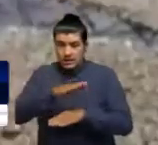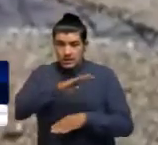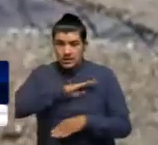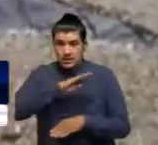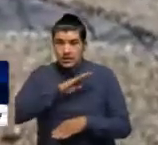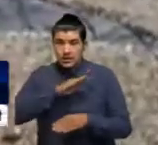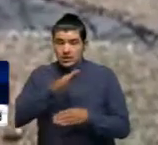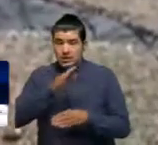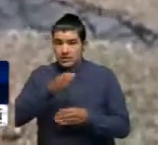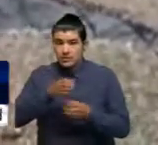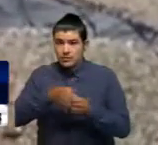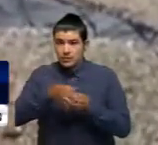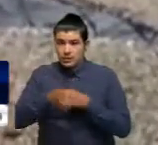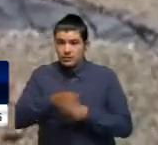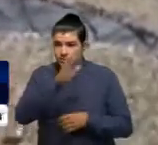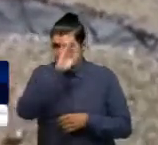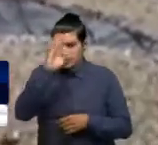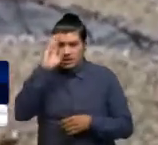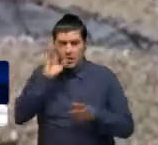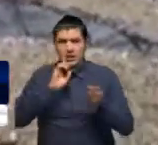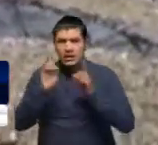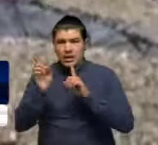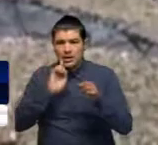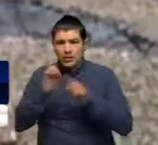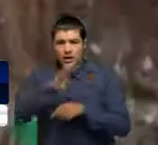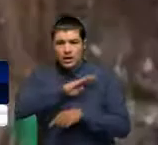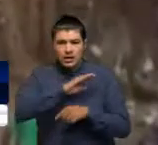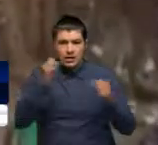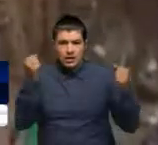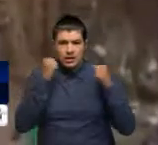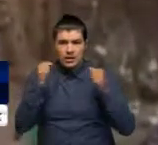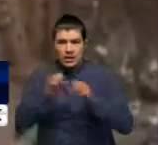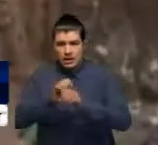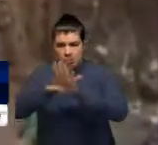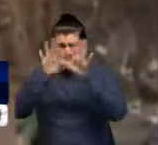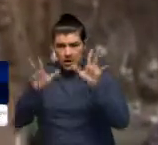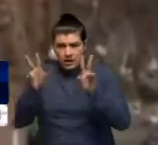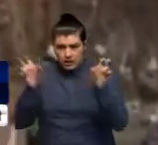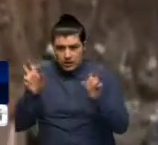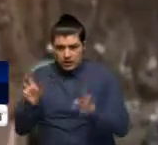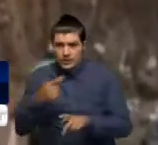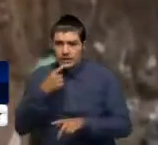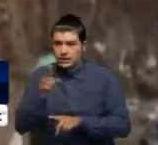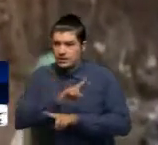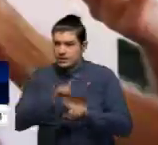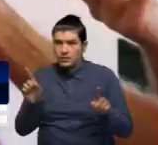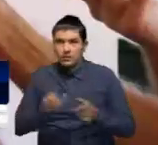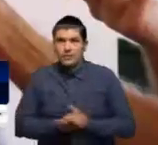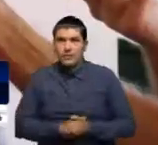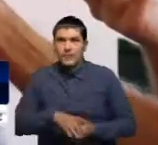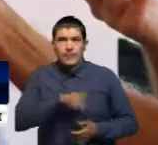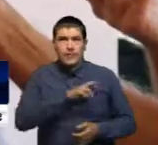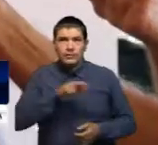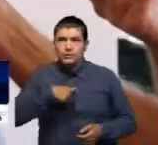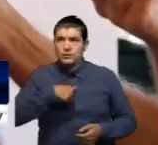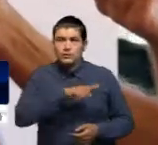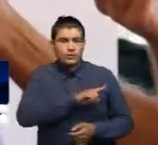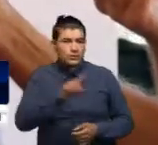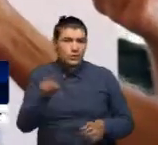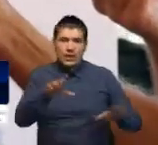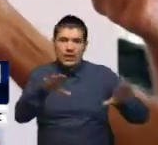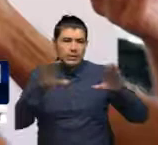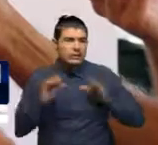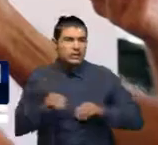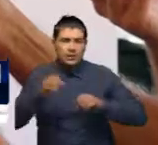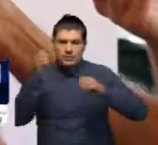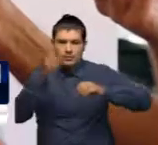santander diálogo con su colega donde aclararon varios puntos referente a dicha situación no vamos a recibir una sola bolsa de basura